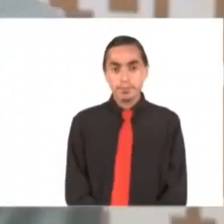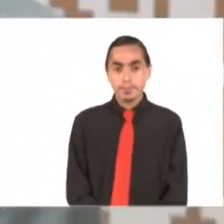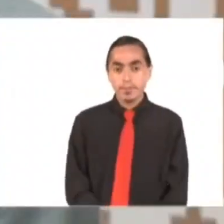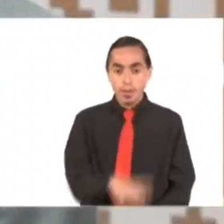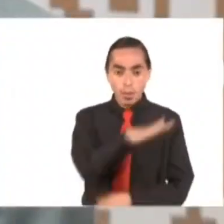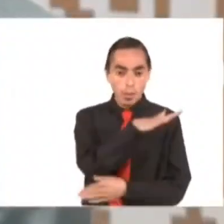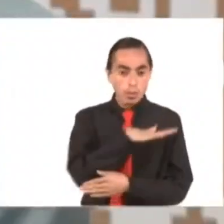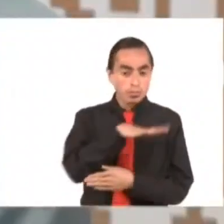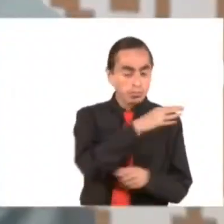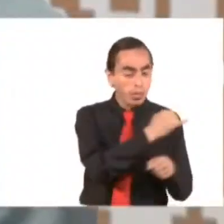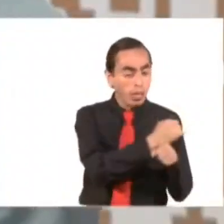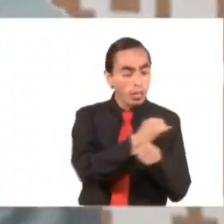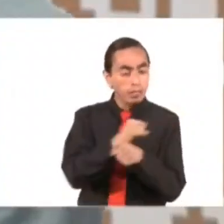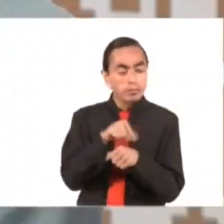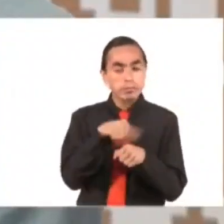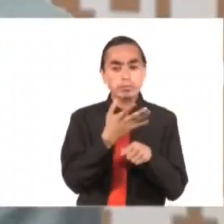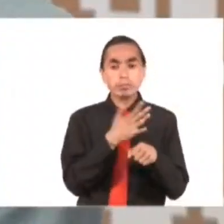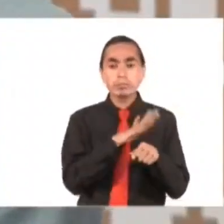ver justamente con